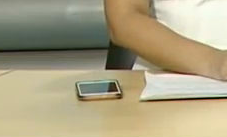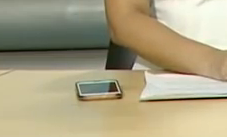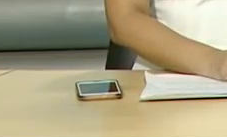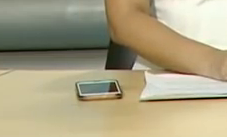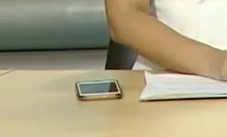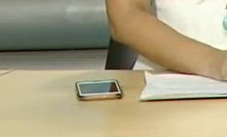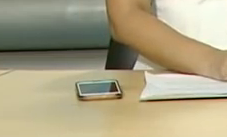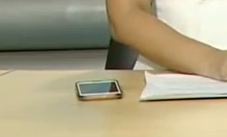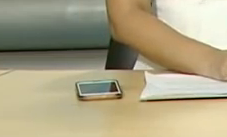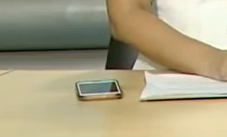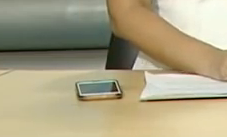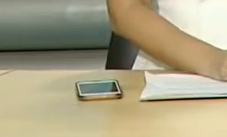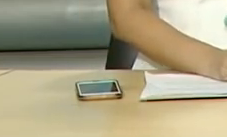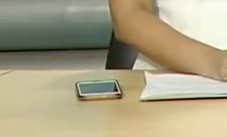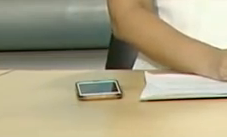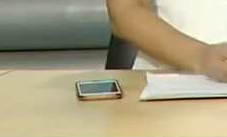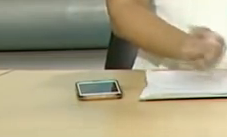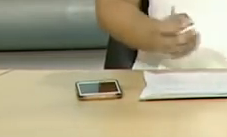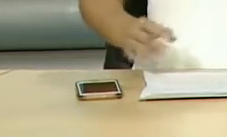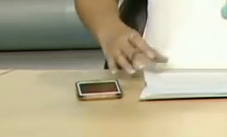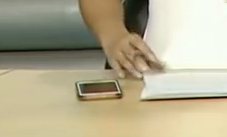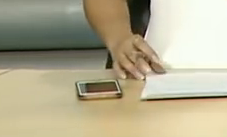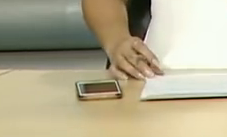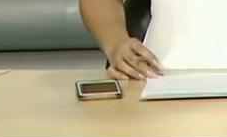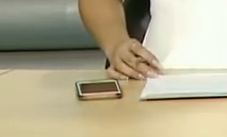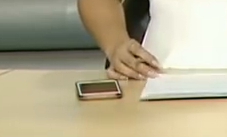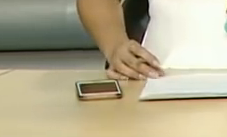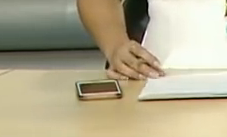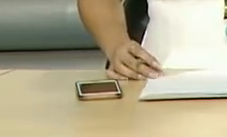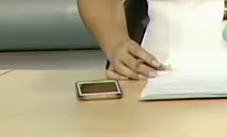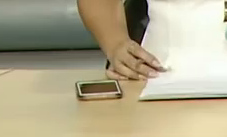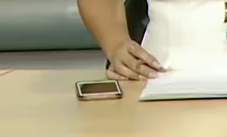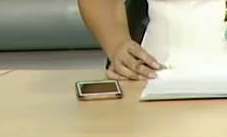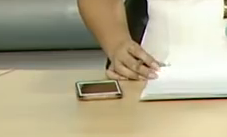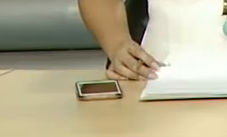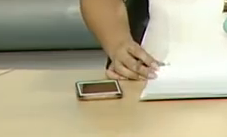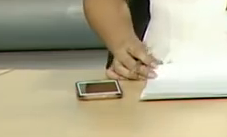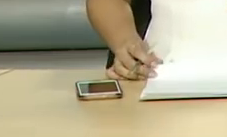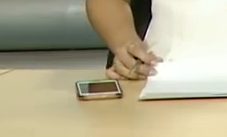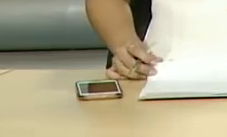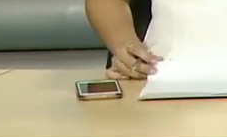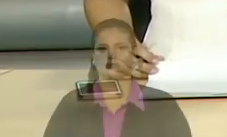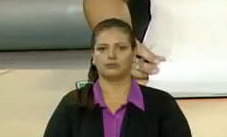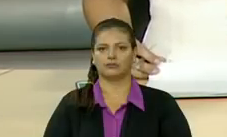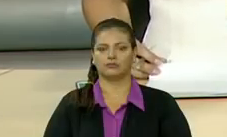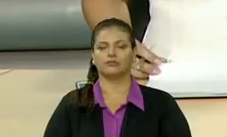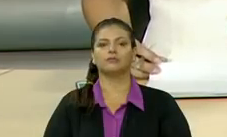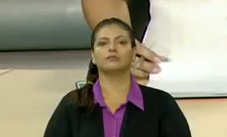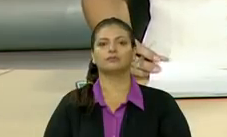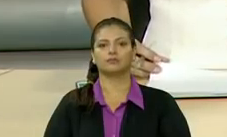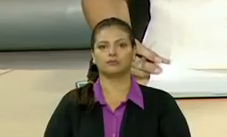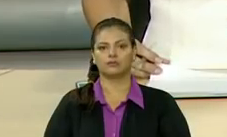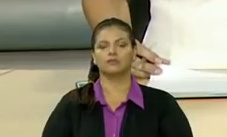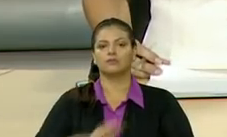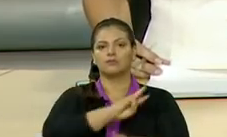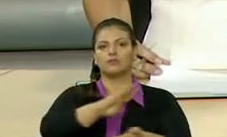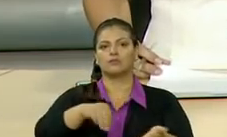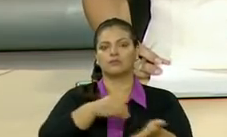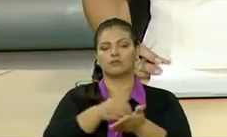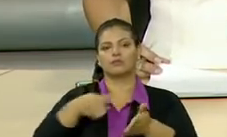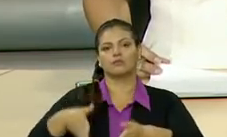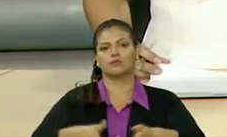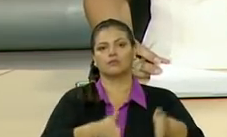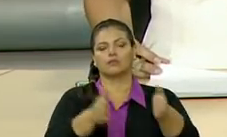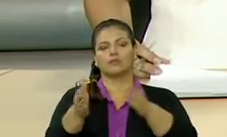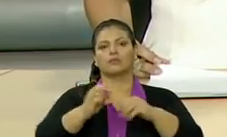De azul hoy día. Bueno, vamos con la información. Empezamos inmediatamente, así es. Una joven de 22 años de edad murió cuando el vehículo que